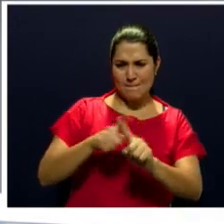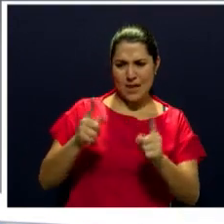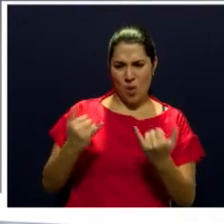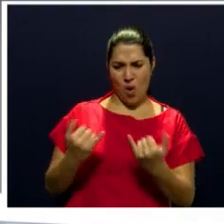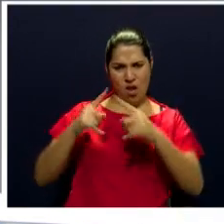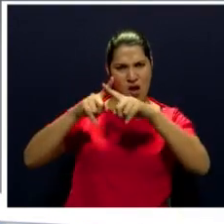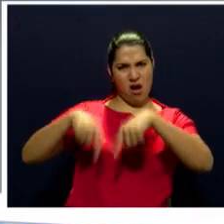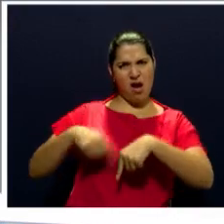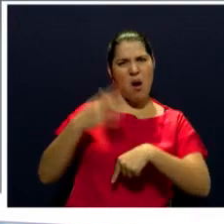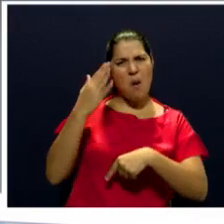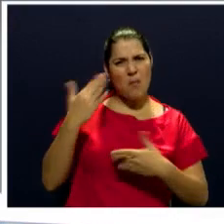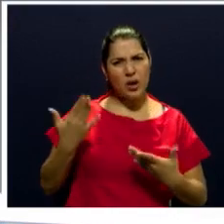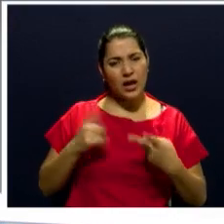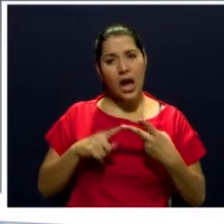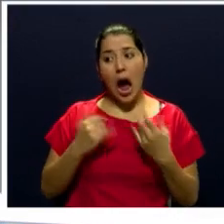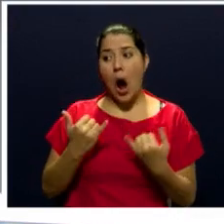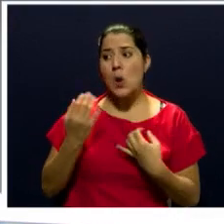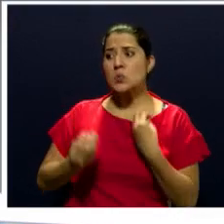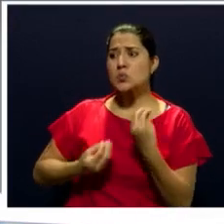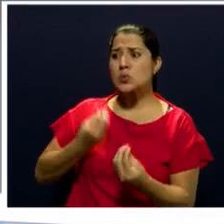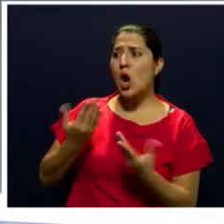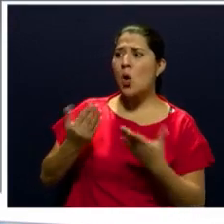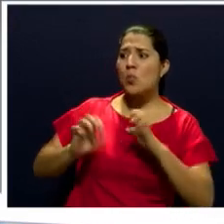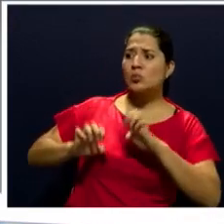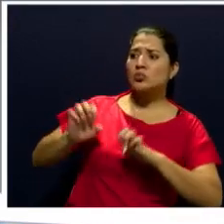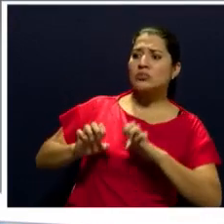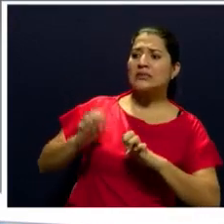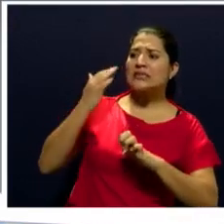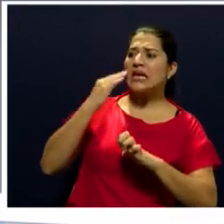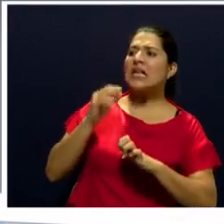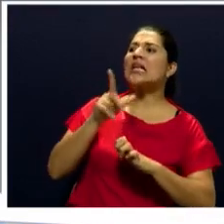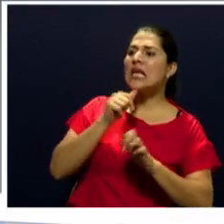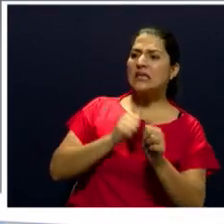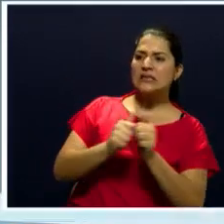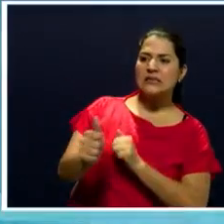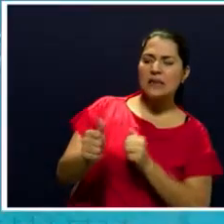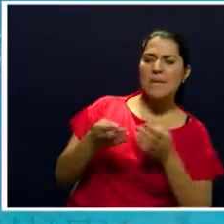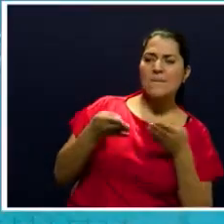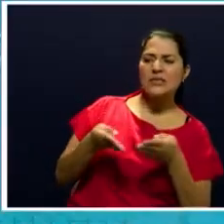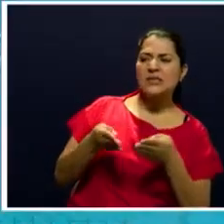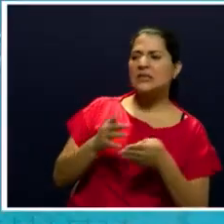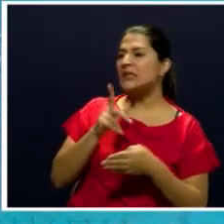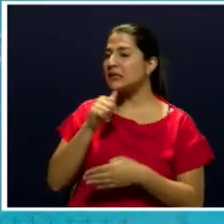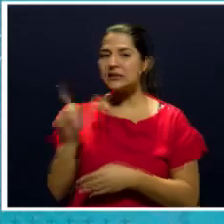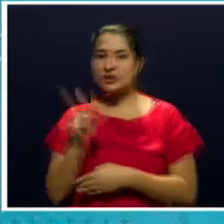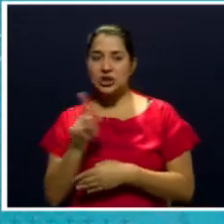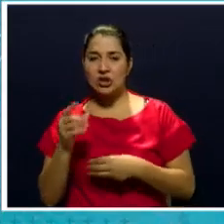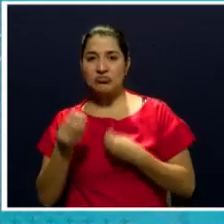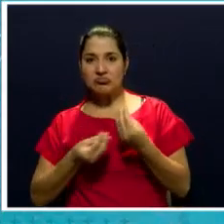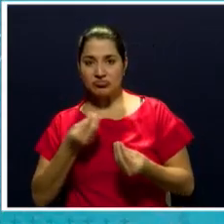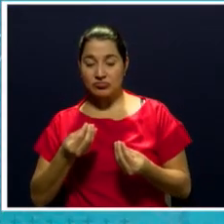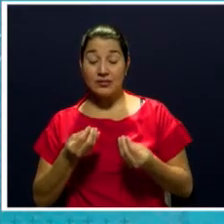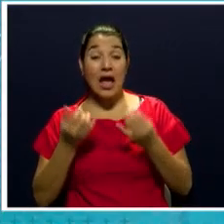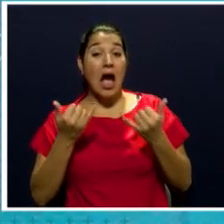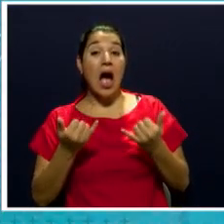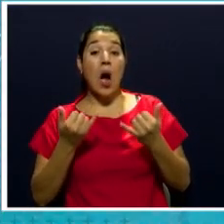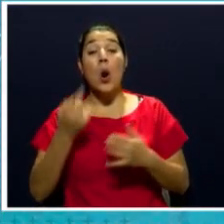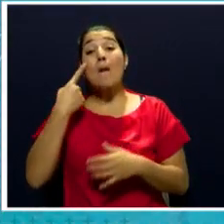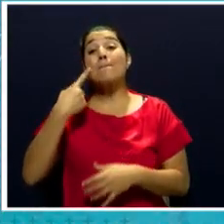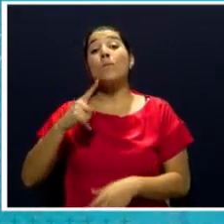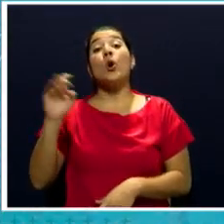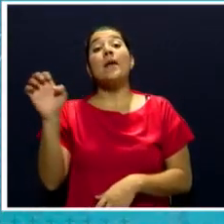deben o no obtener sus títulos de bachillerato? Bueno, en el marco de la emergencia, ¿verdad? Y lo que